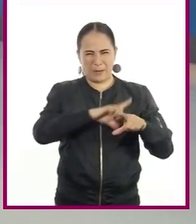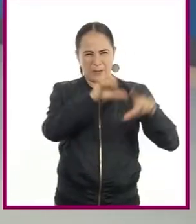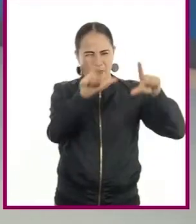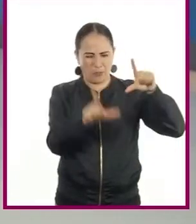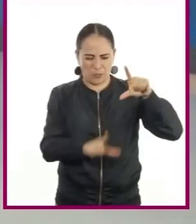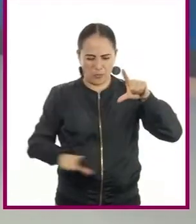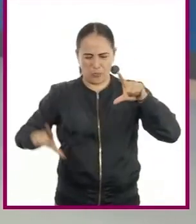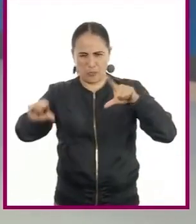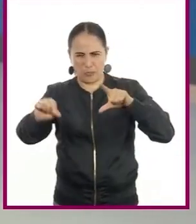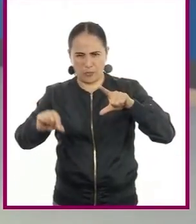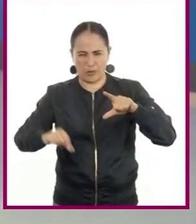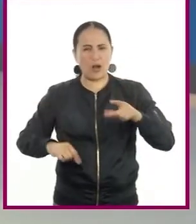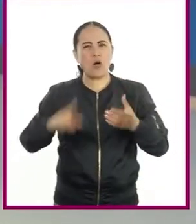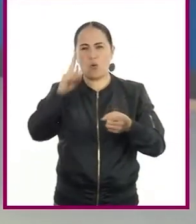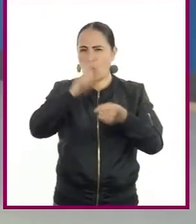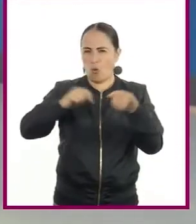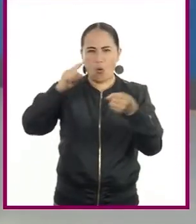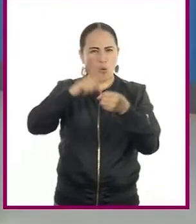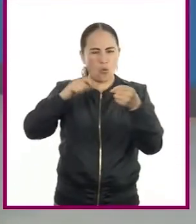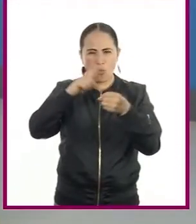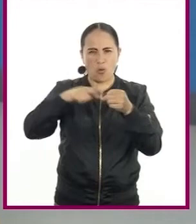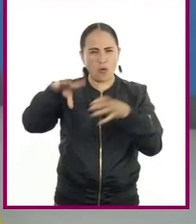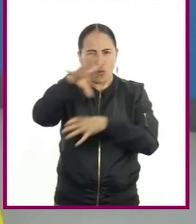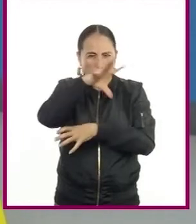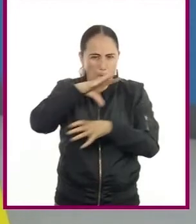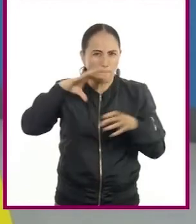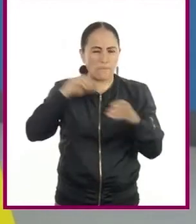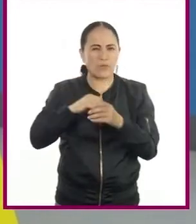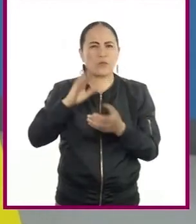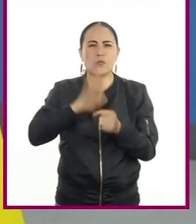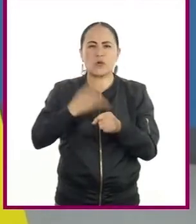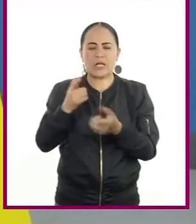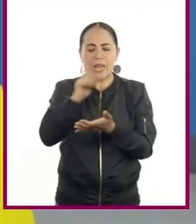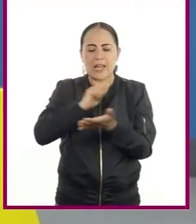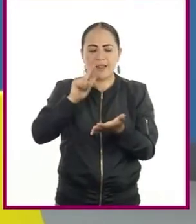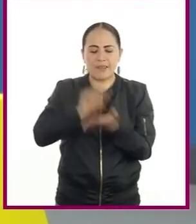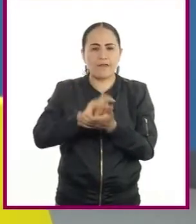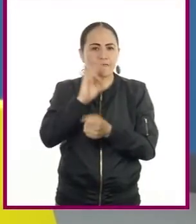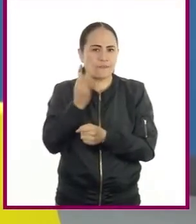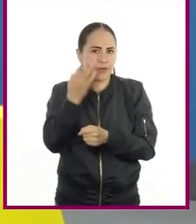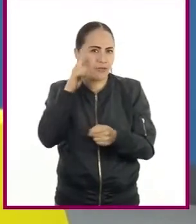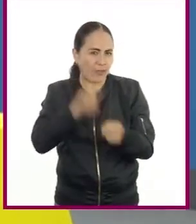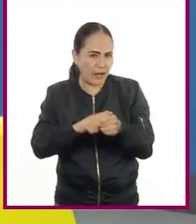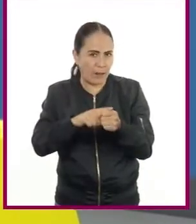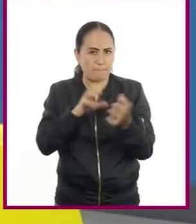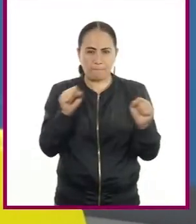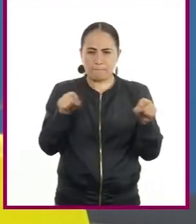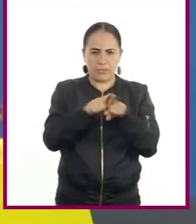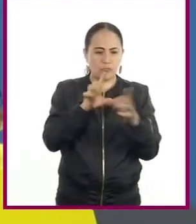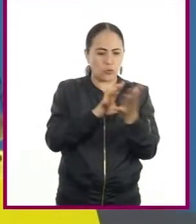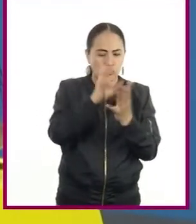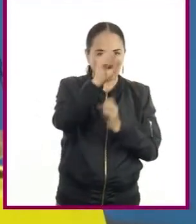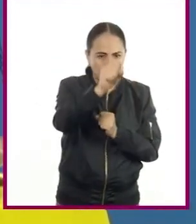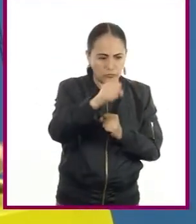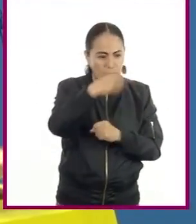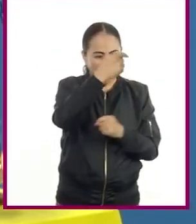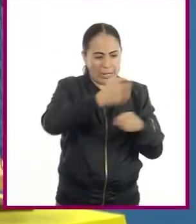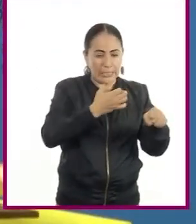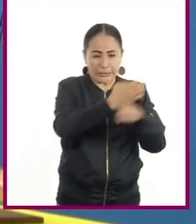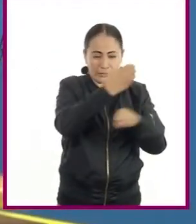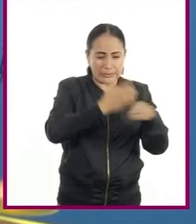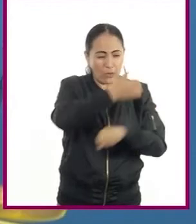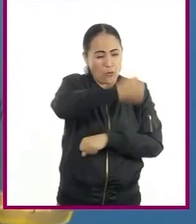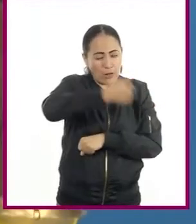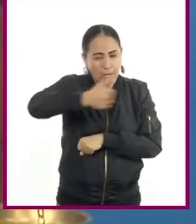iluminó todo el territorio, ya que las leyes federales y la Constitución se aplican en todos y cada uno de los